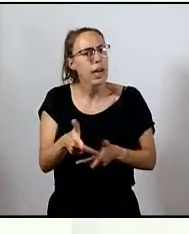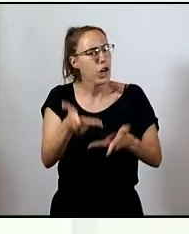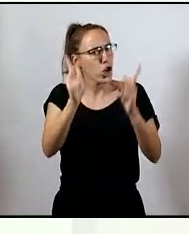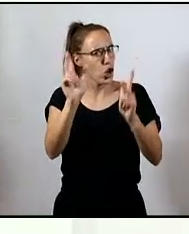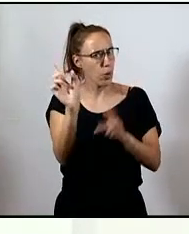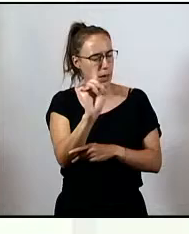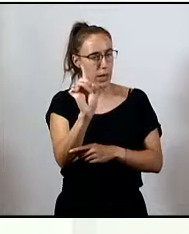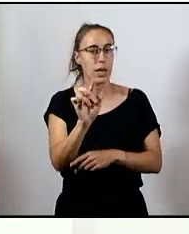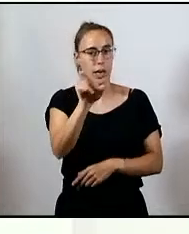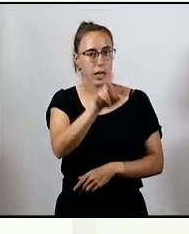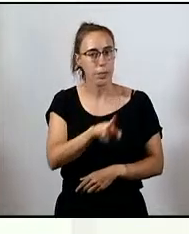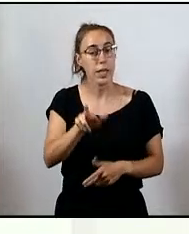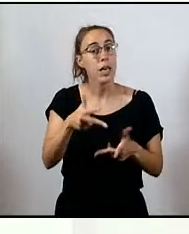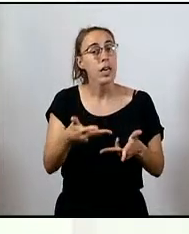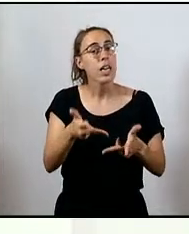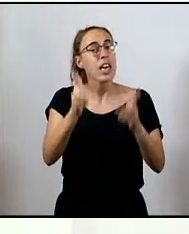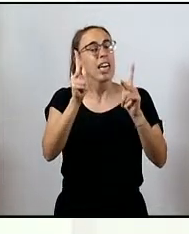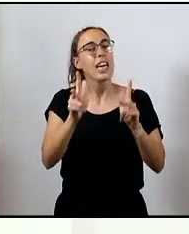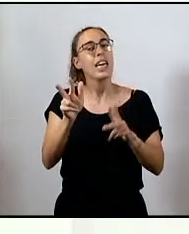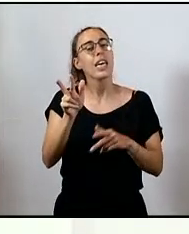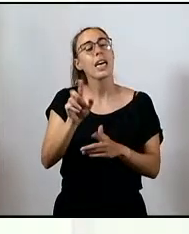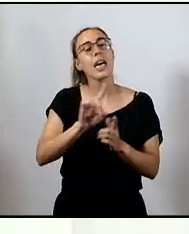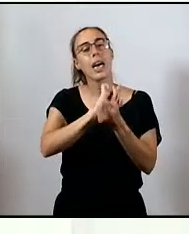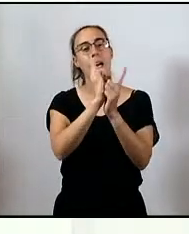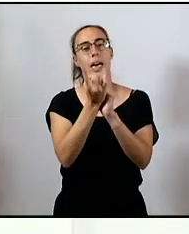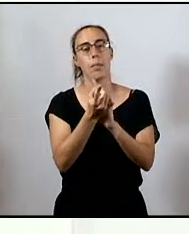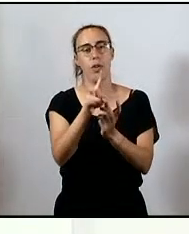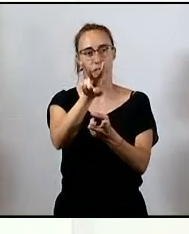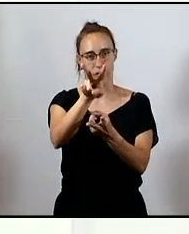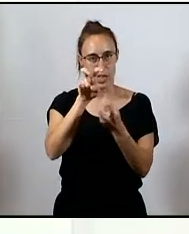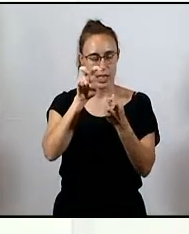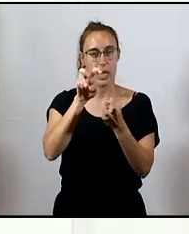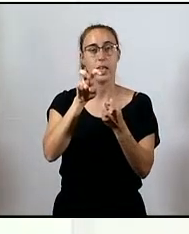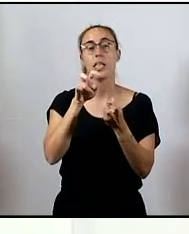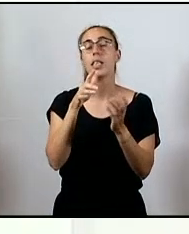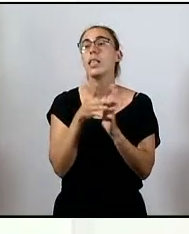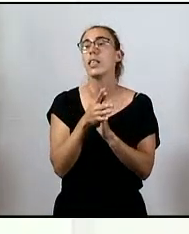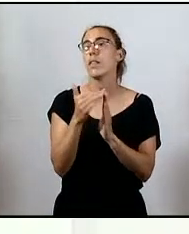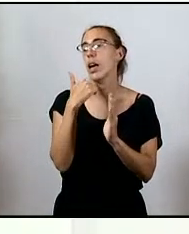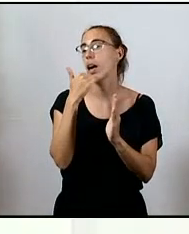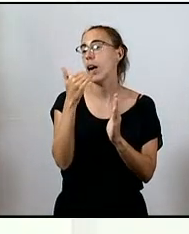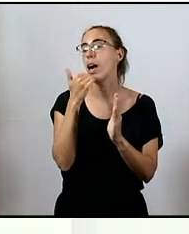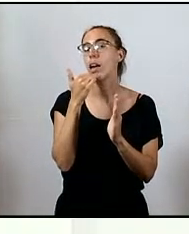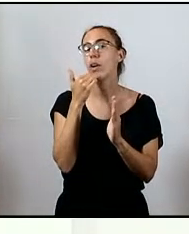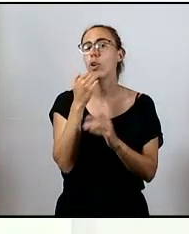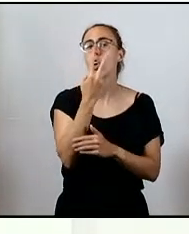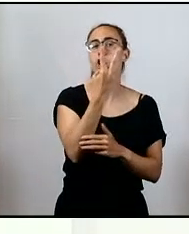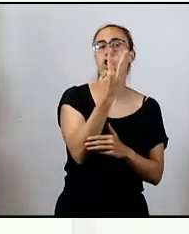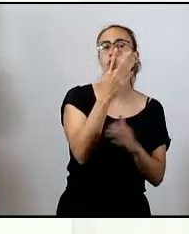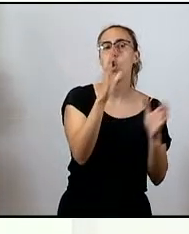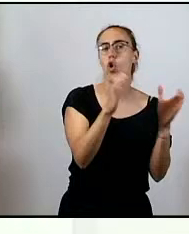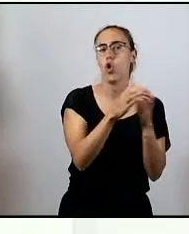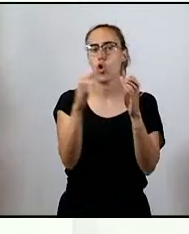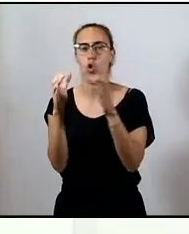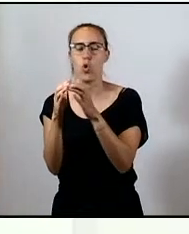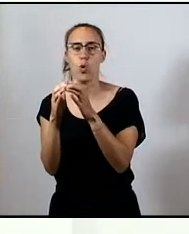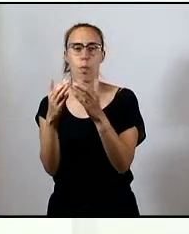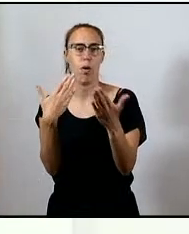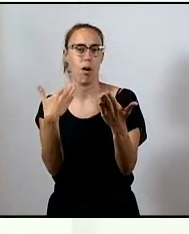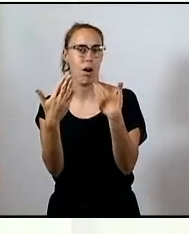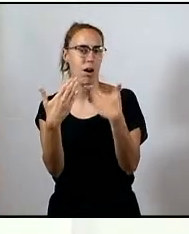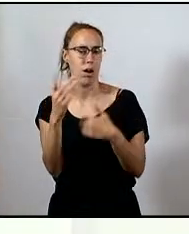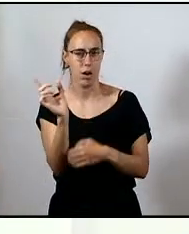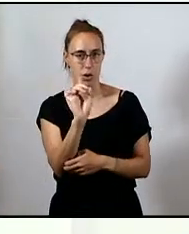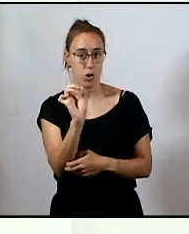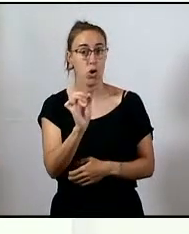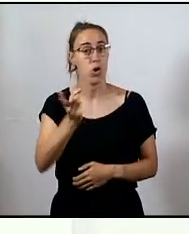y la reforma fiscal de financiación no puede ser una negociación bilateral. Nosotros, como ha venido haciendo nuestra